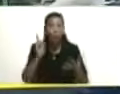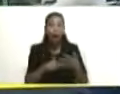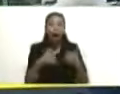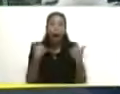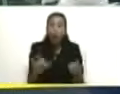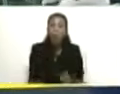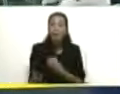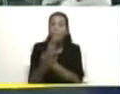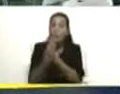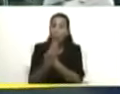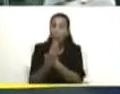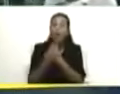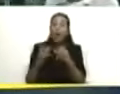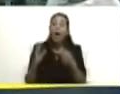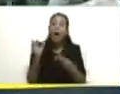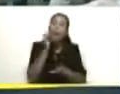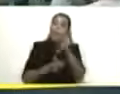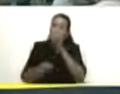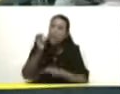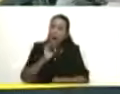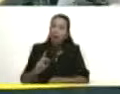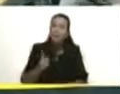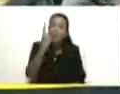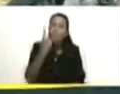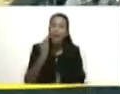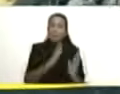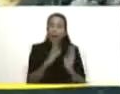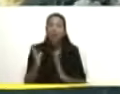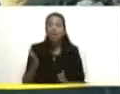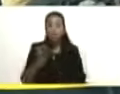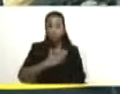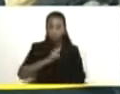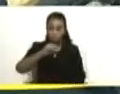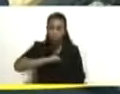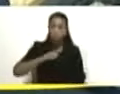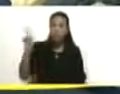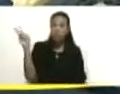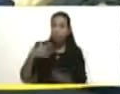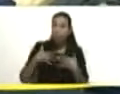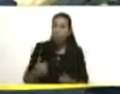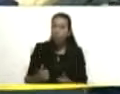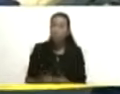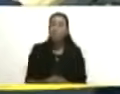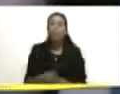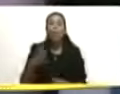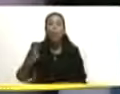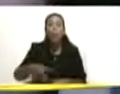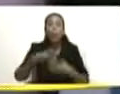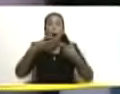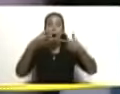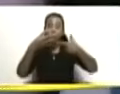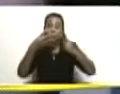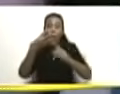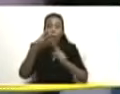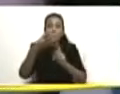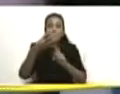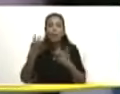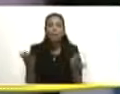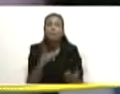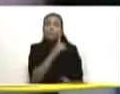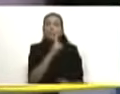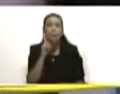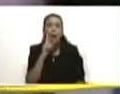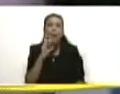a cuidarnos. Y nos explicaste el primer programa, Soy Saludable. ¿Cuál viene ahora? Bueno, presidente, viene un programa